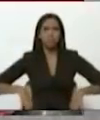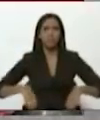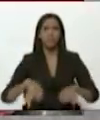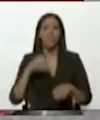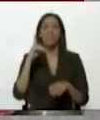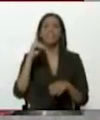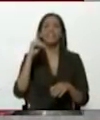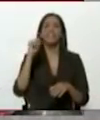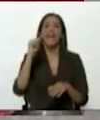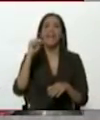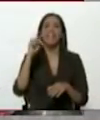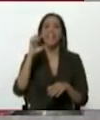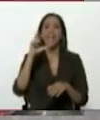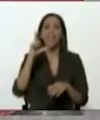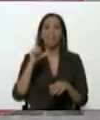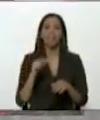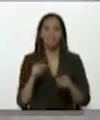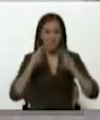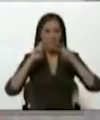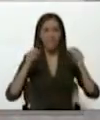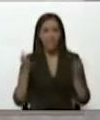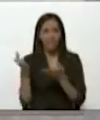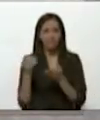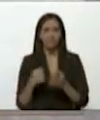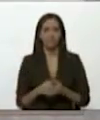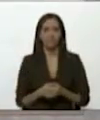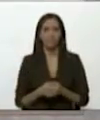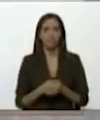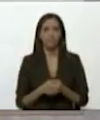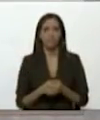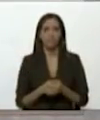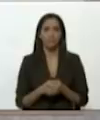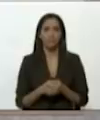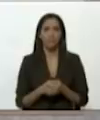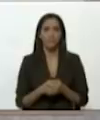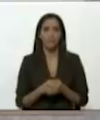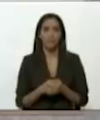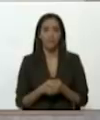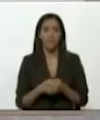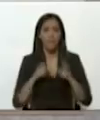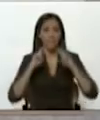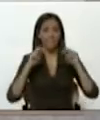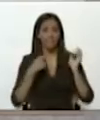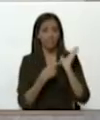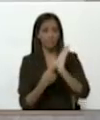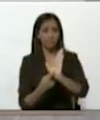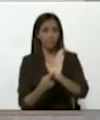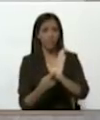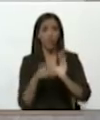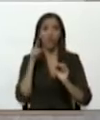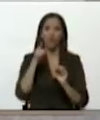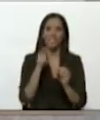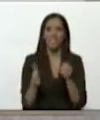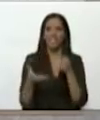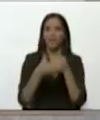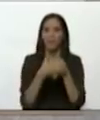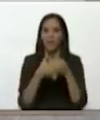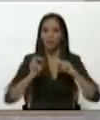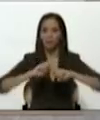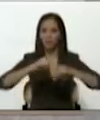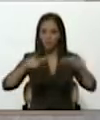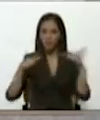Lara Farías. E investiga eso, pues. La investigación está a la vista. Ustedes quieren tapar un caso de corrupción.